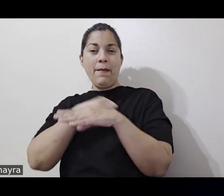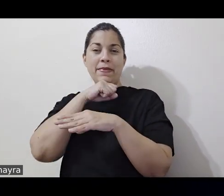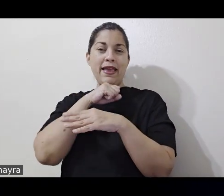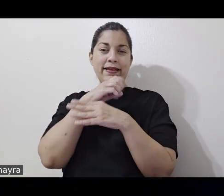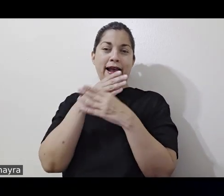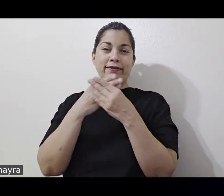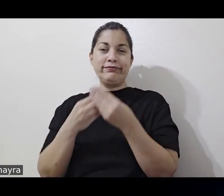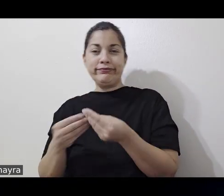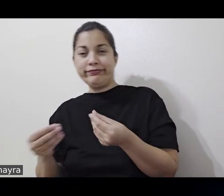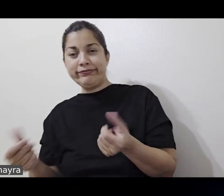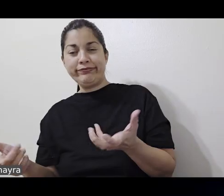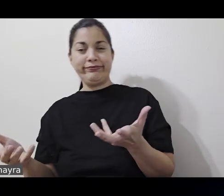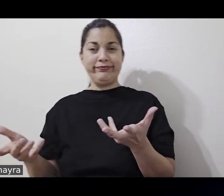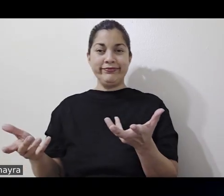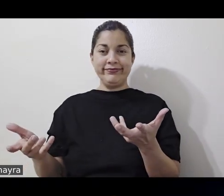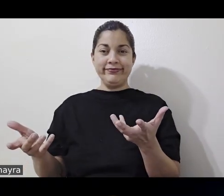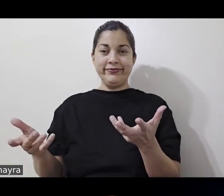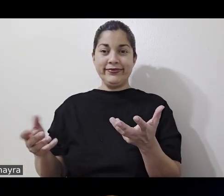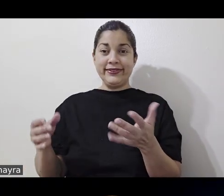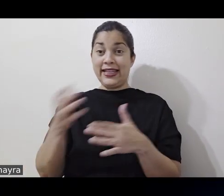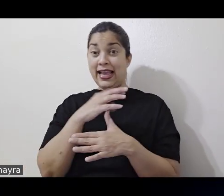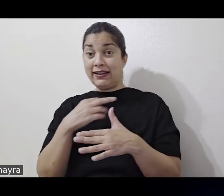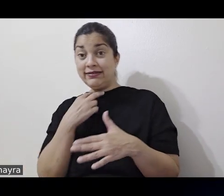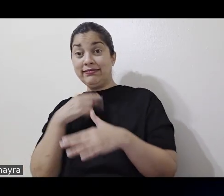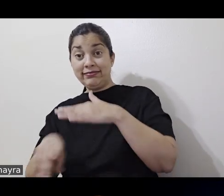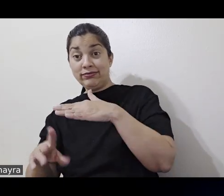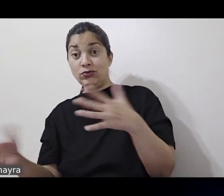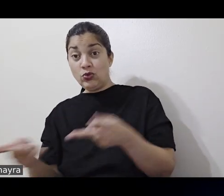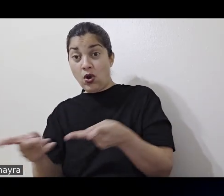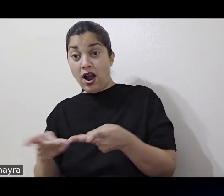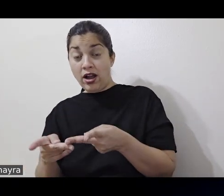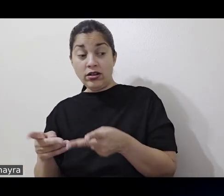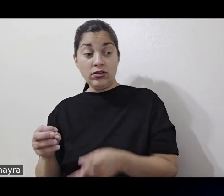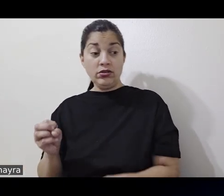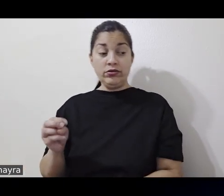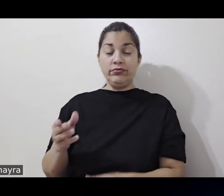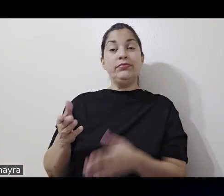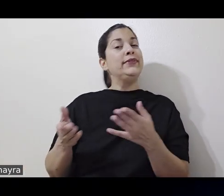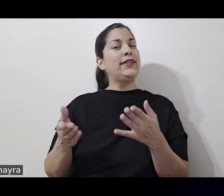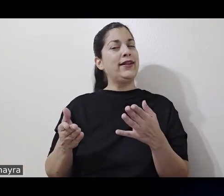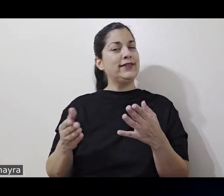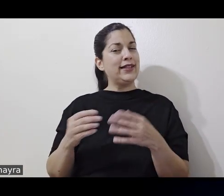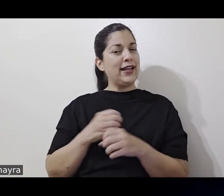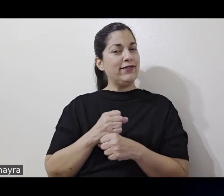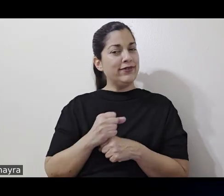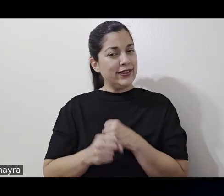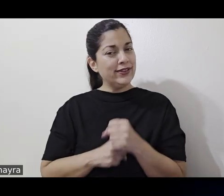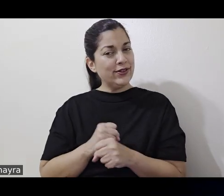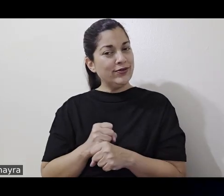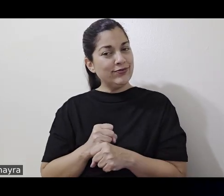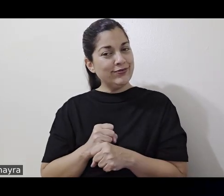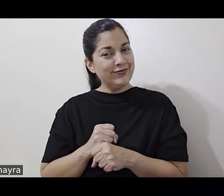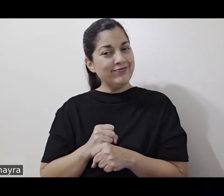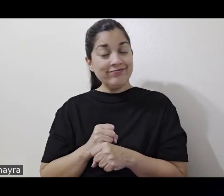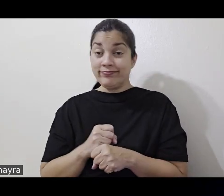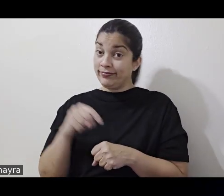van degradando, se quedan encajados en algún sitio. Pues yo de repente son sacrificios. Sí, exacto. Pues aquí,